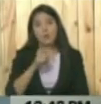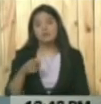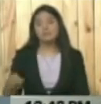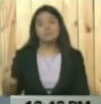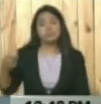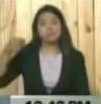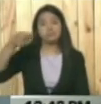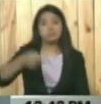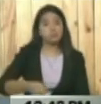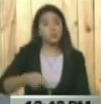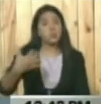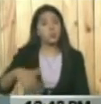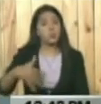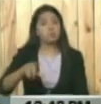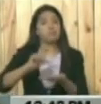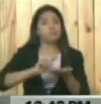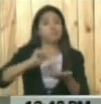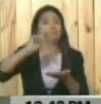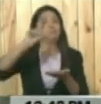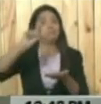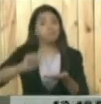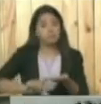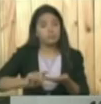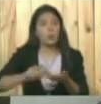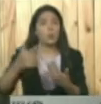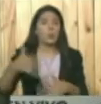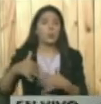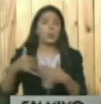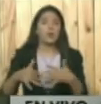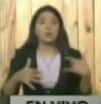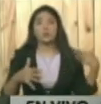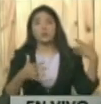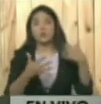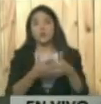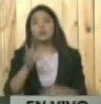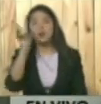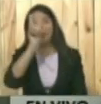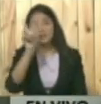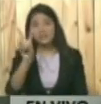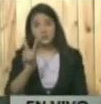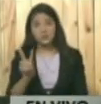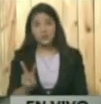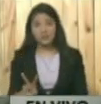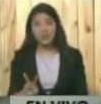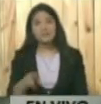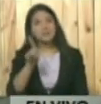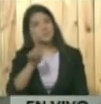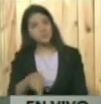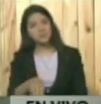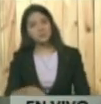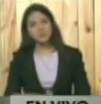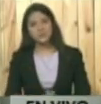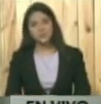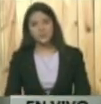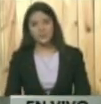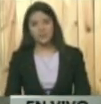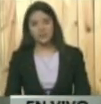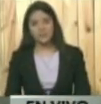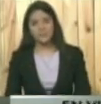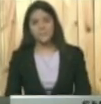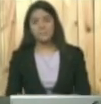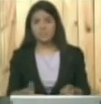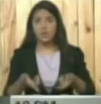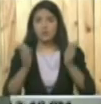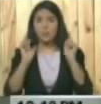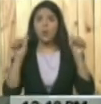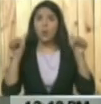inversión más importante que se haya hecho en la historia de nuestro país y eso nos